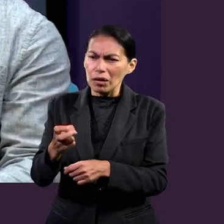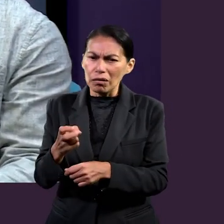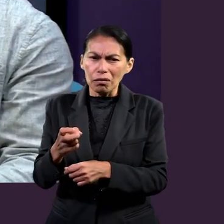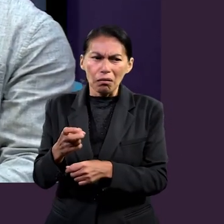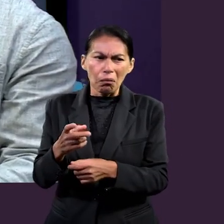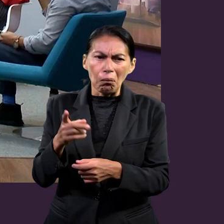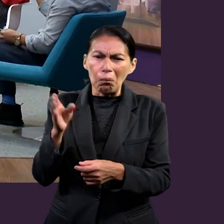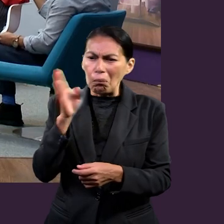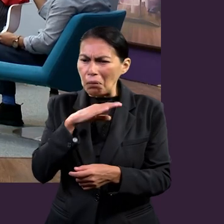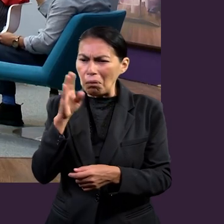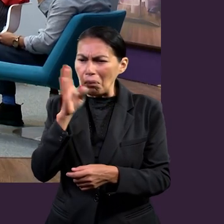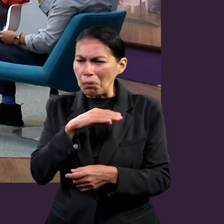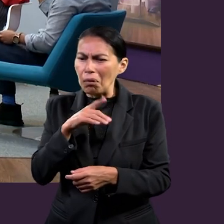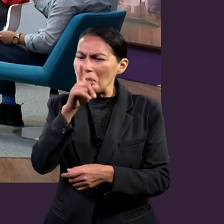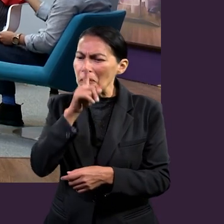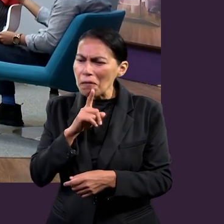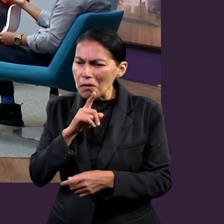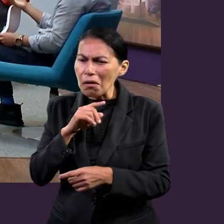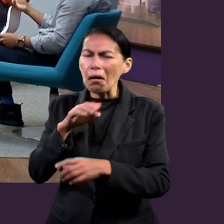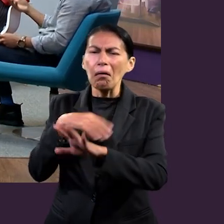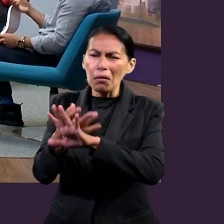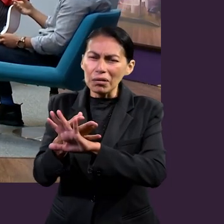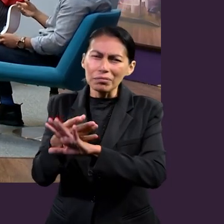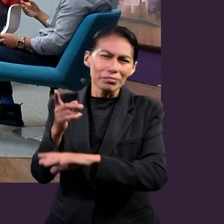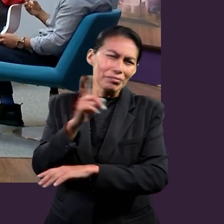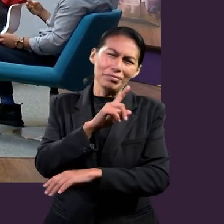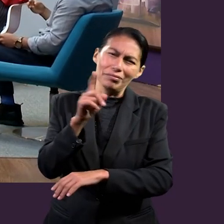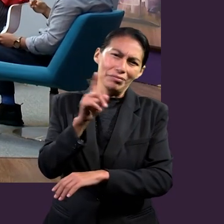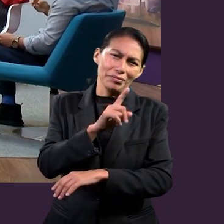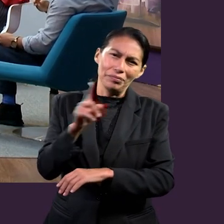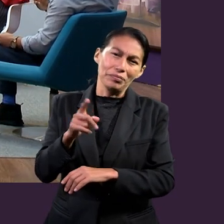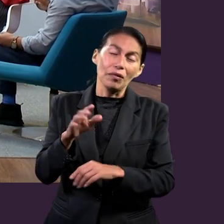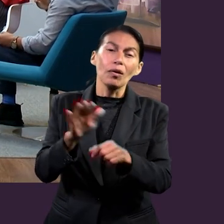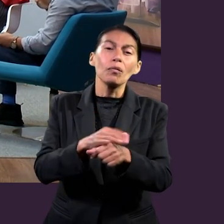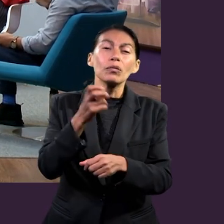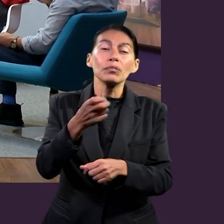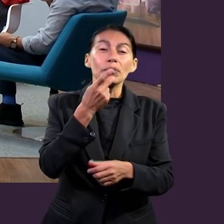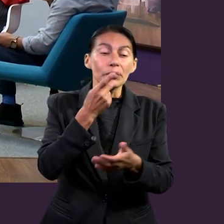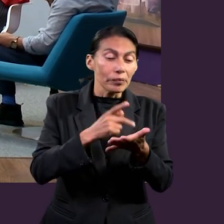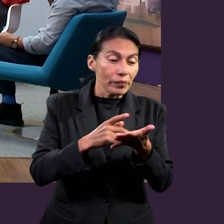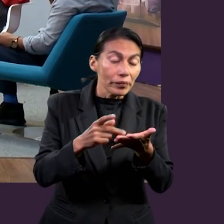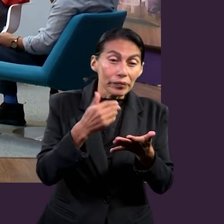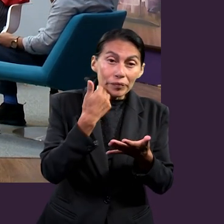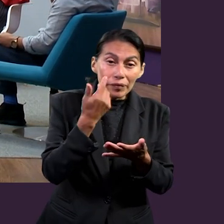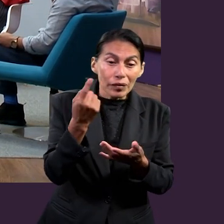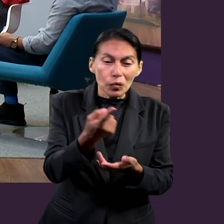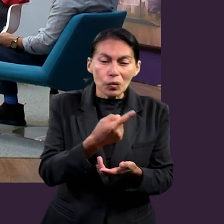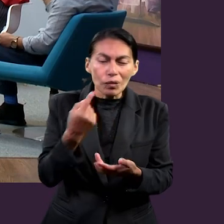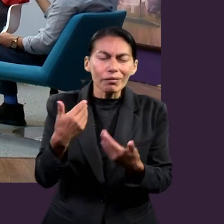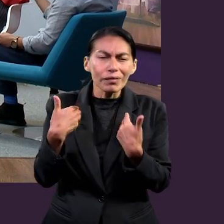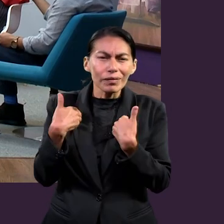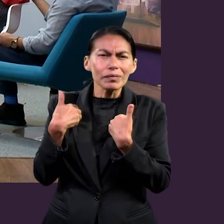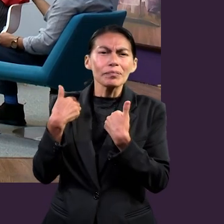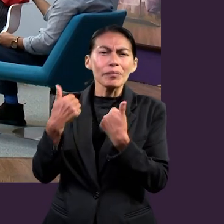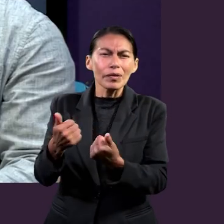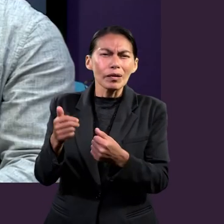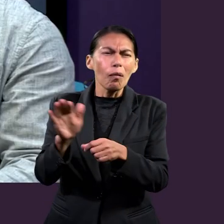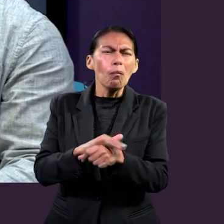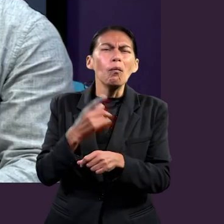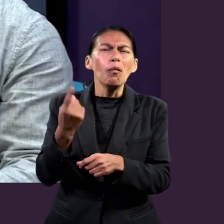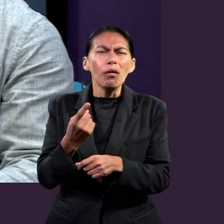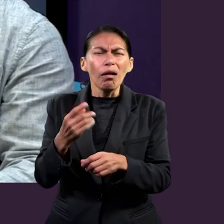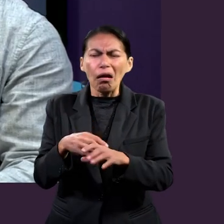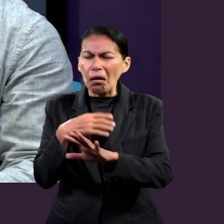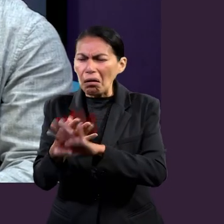todos somos un mismo cuerpo en Cristo. Entonces, lo que creo que más allá, Pablo, quiere que veas la intención detrás de